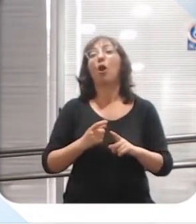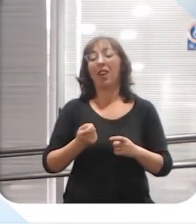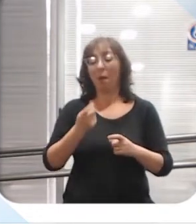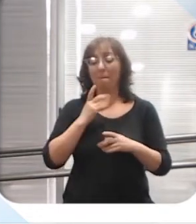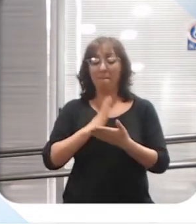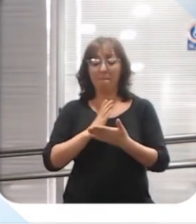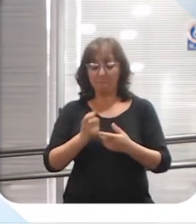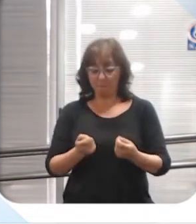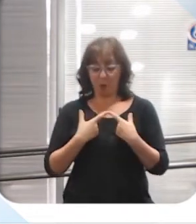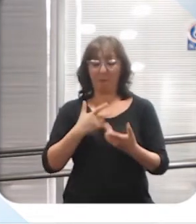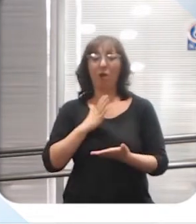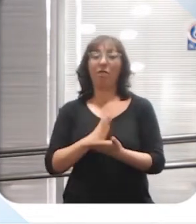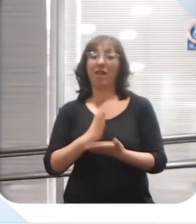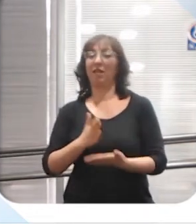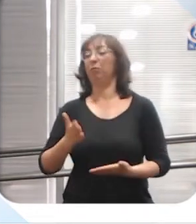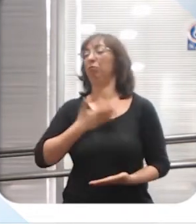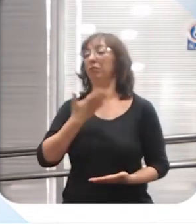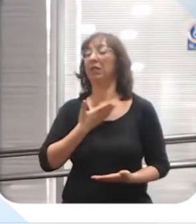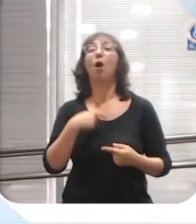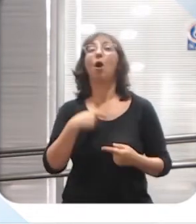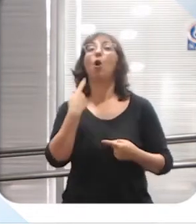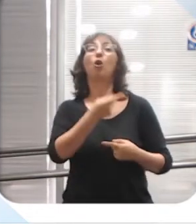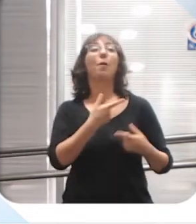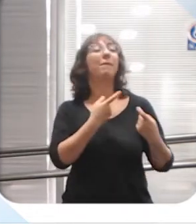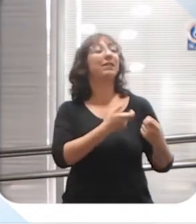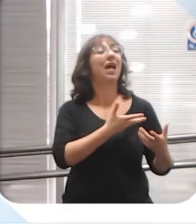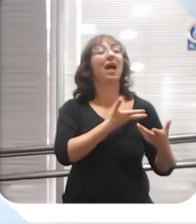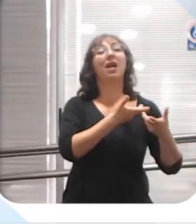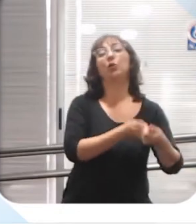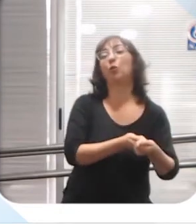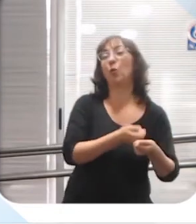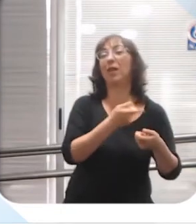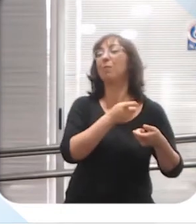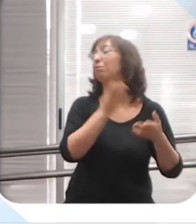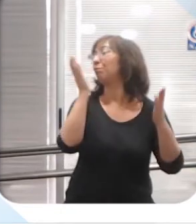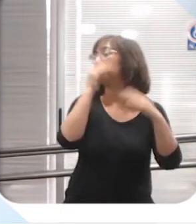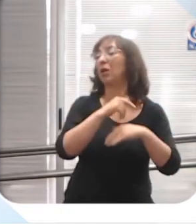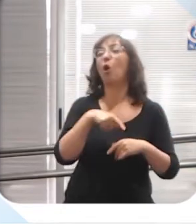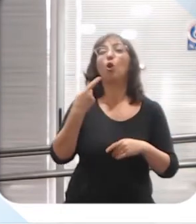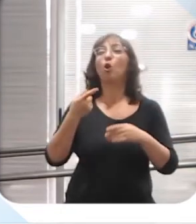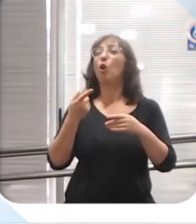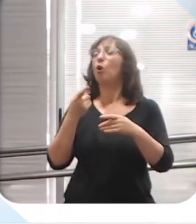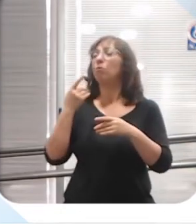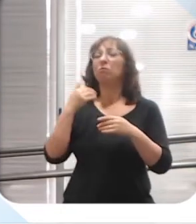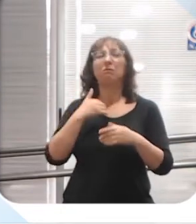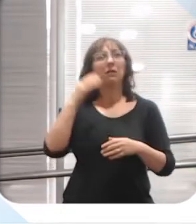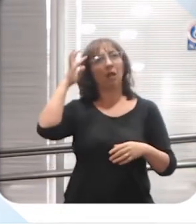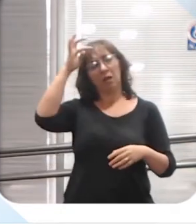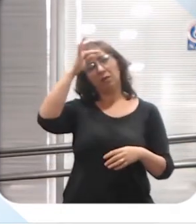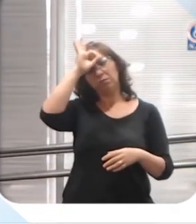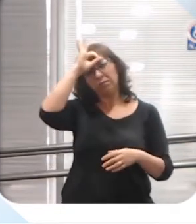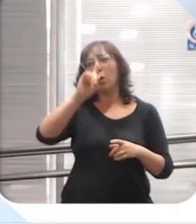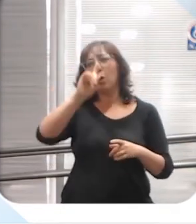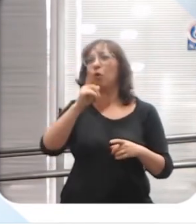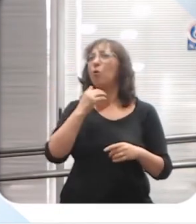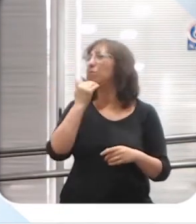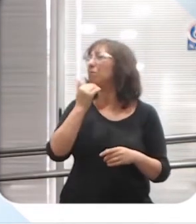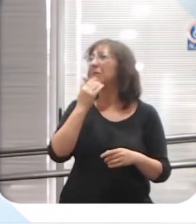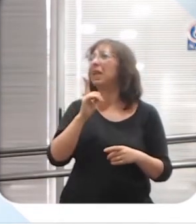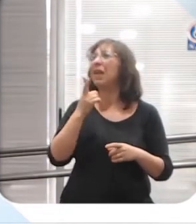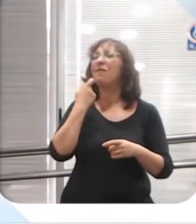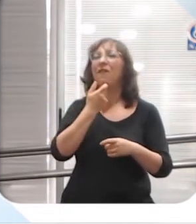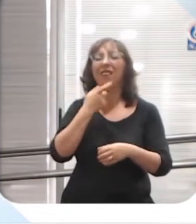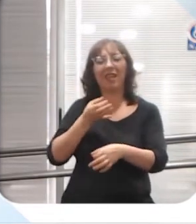otras personas que no pueden y necesitan voceros. Hay otras personas que no pueden porque no se les ha enseñado y deberían poder